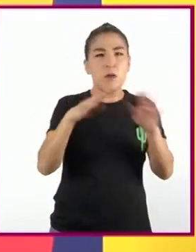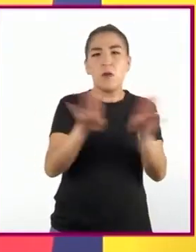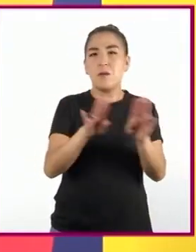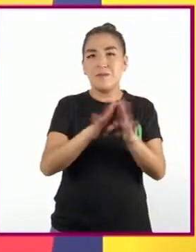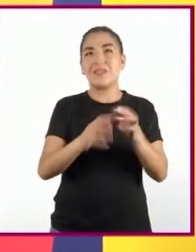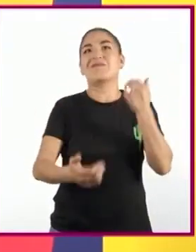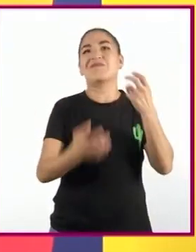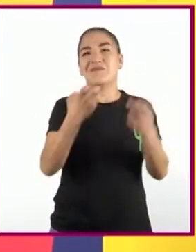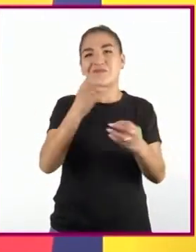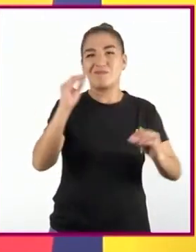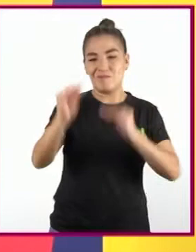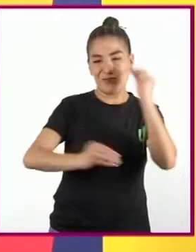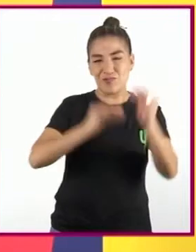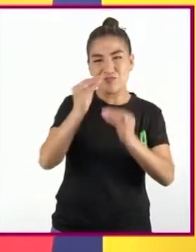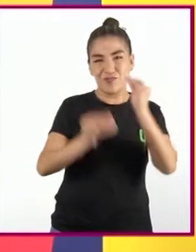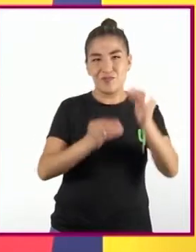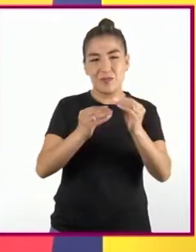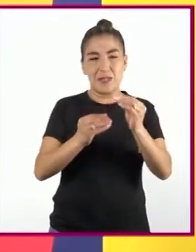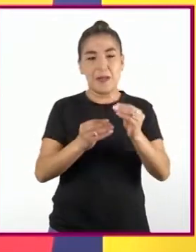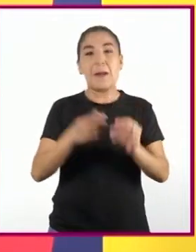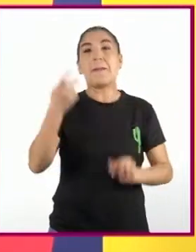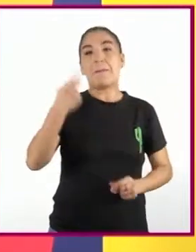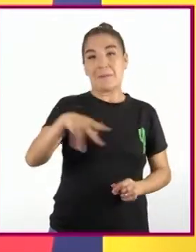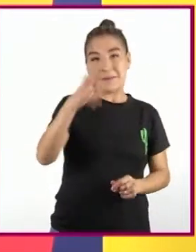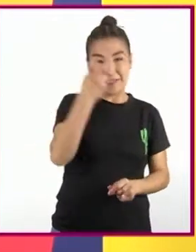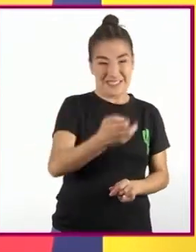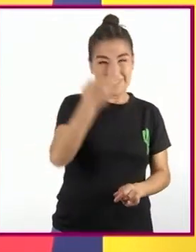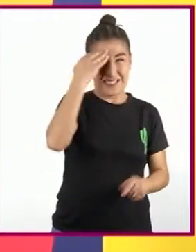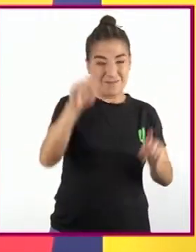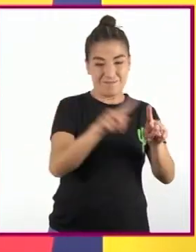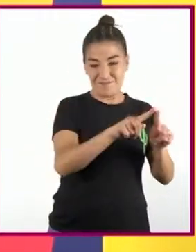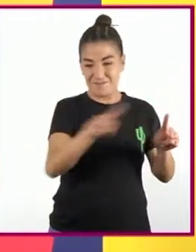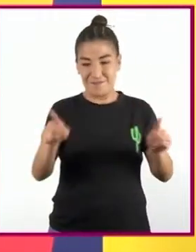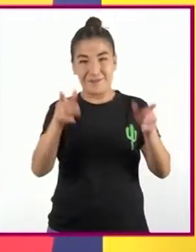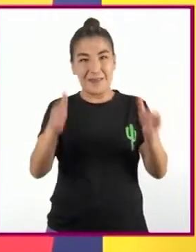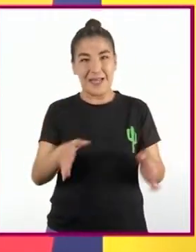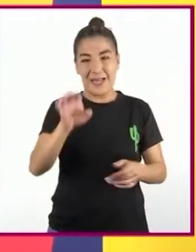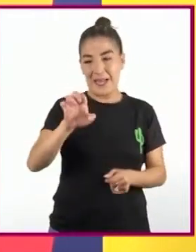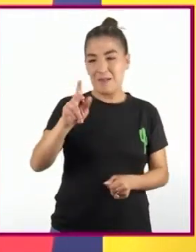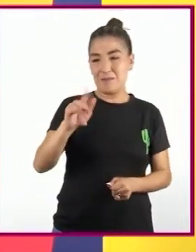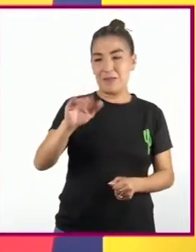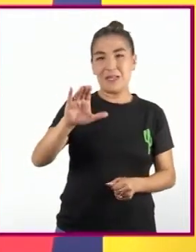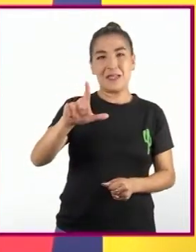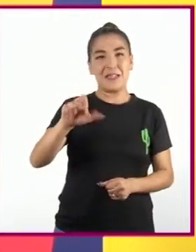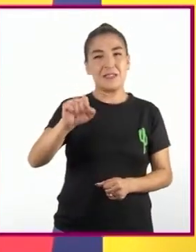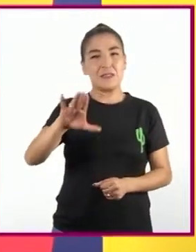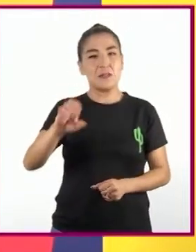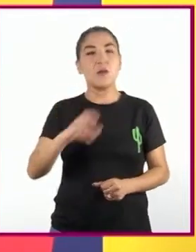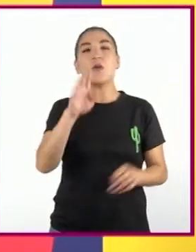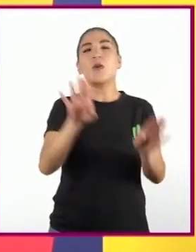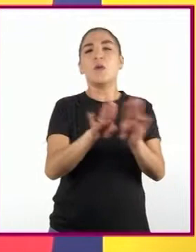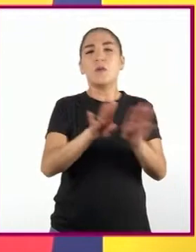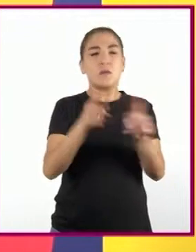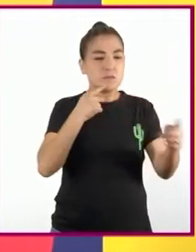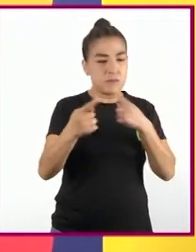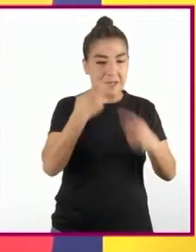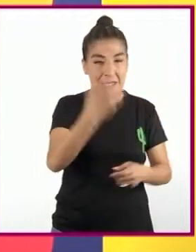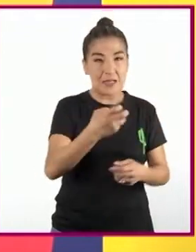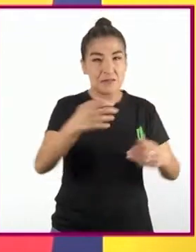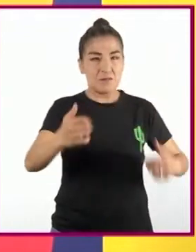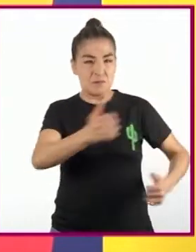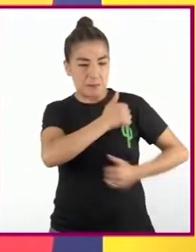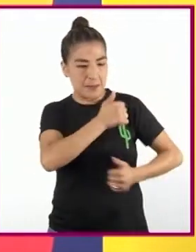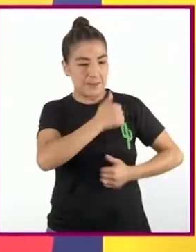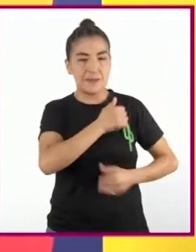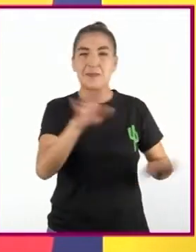conflictos bélicos, pero durante el Epiclásico, la inestabilidad política logra que lo militar permee todos